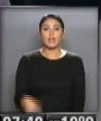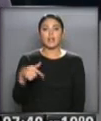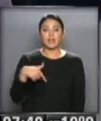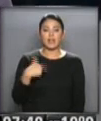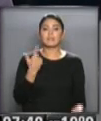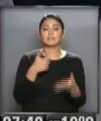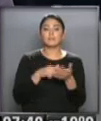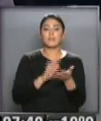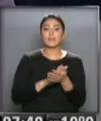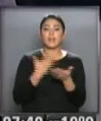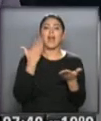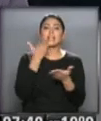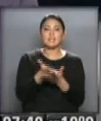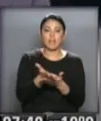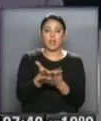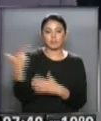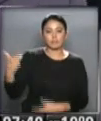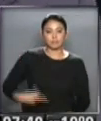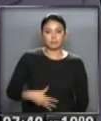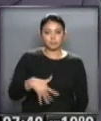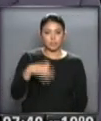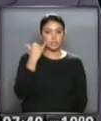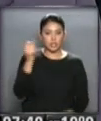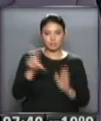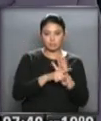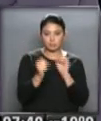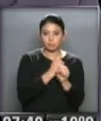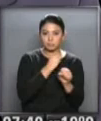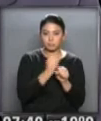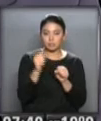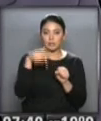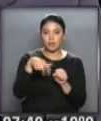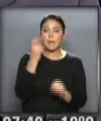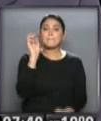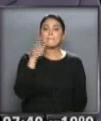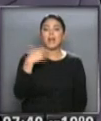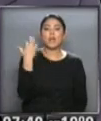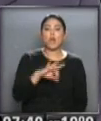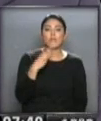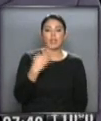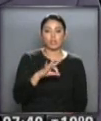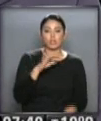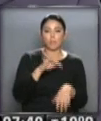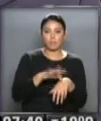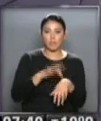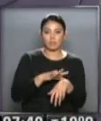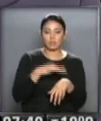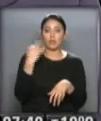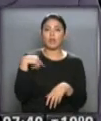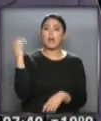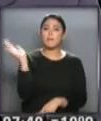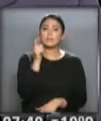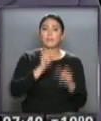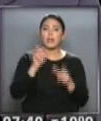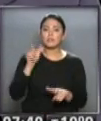El acceso a la fertilización asistida ya es ley y su inclusión en el plan obligatorio médico le va a cambiar la vida a